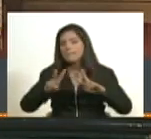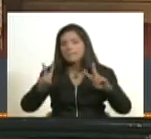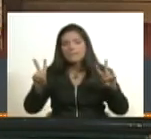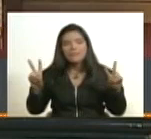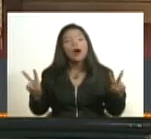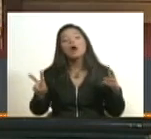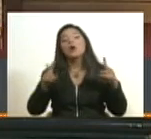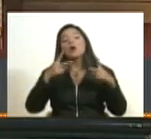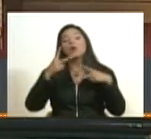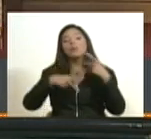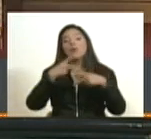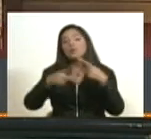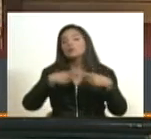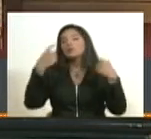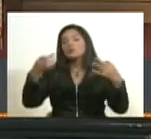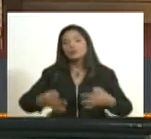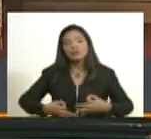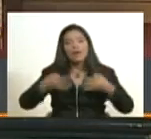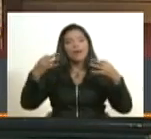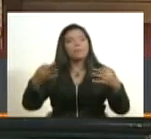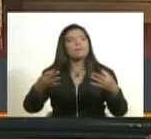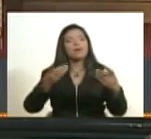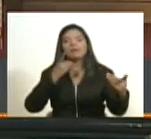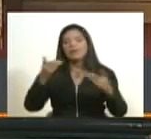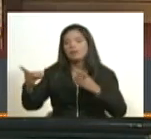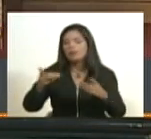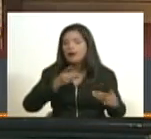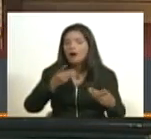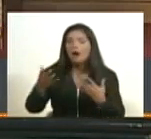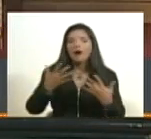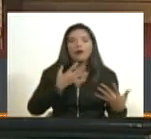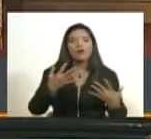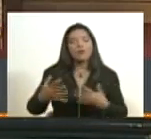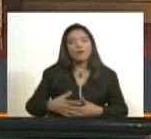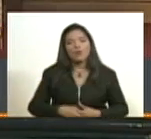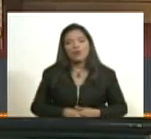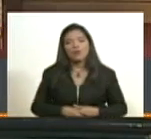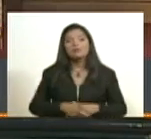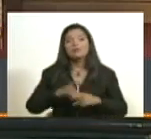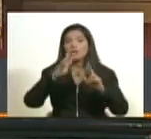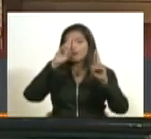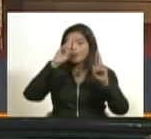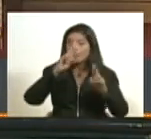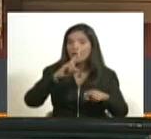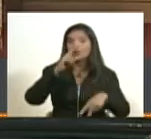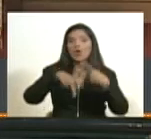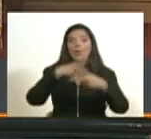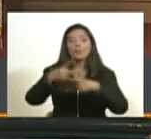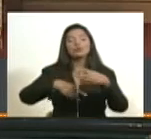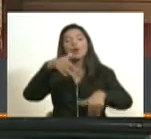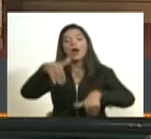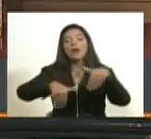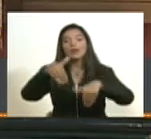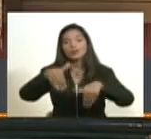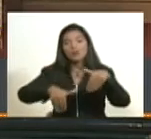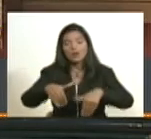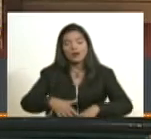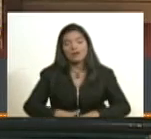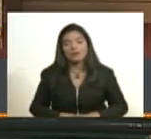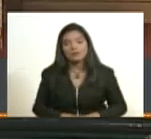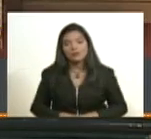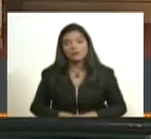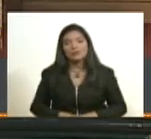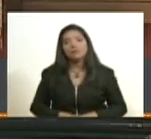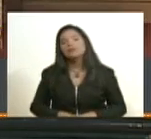un proceso permanente de diálogo, de respeto a los procesos electorales que están por venir,